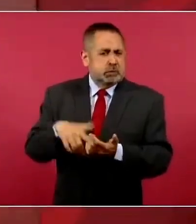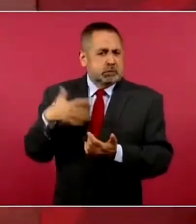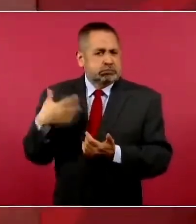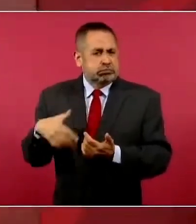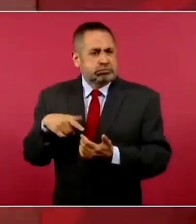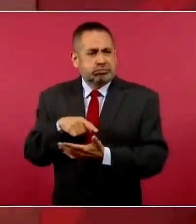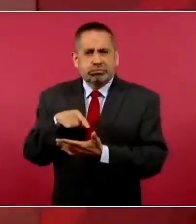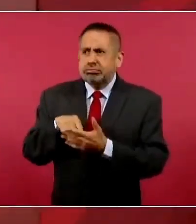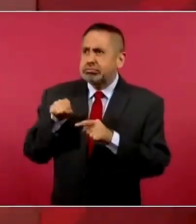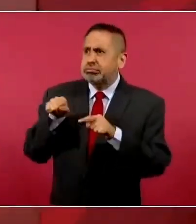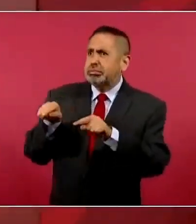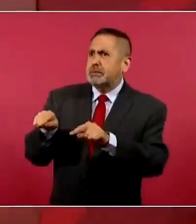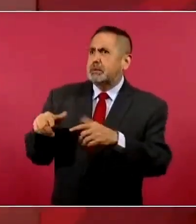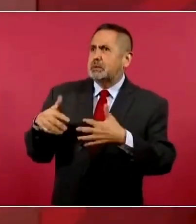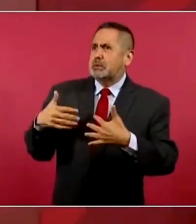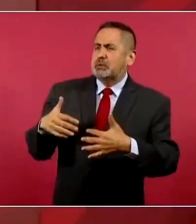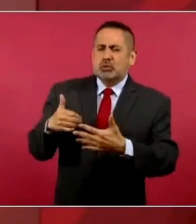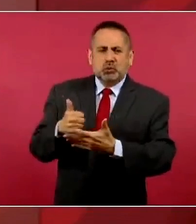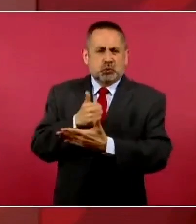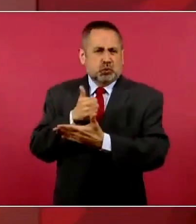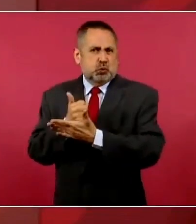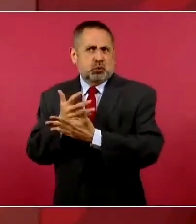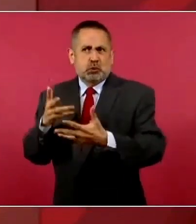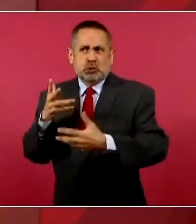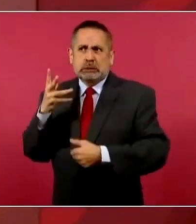centros, de esas ciudades,